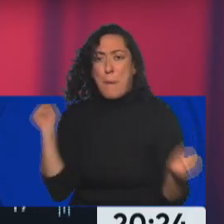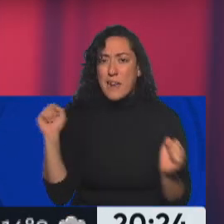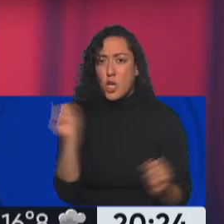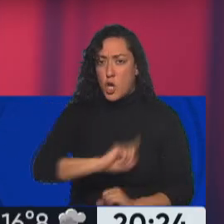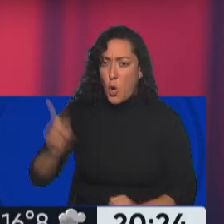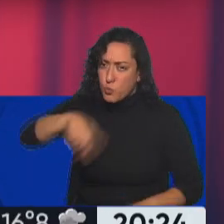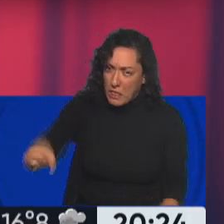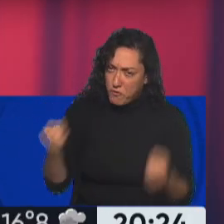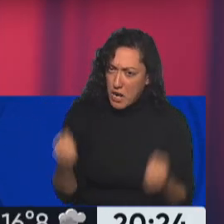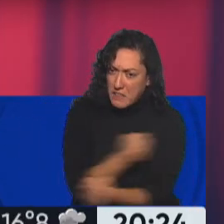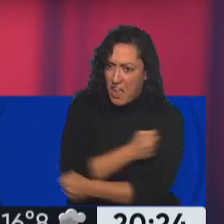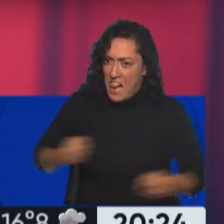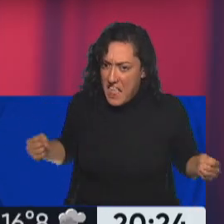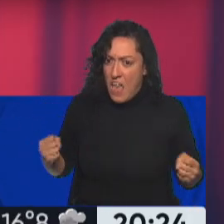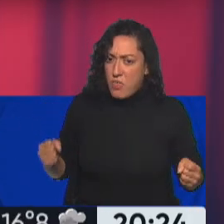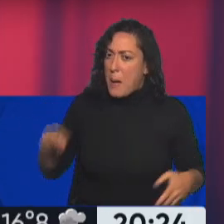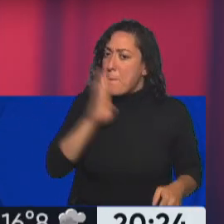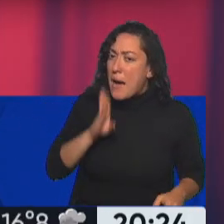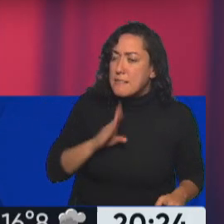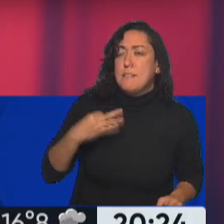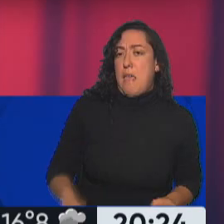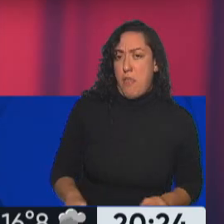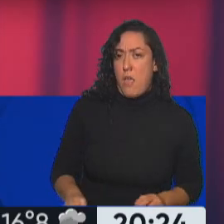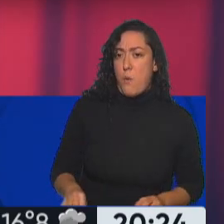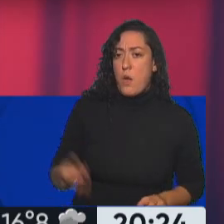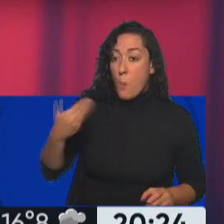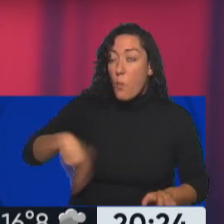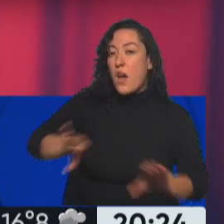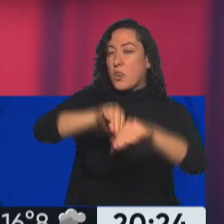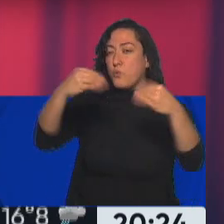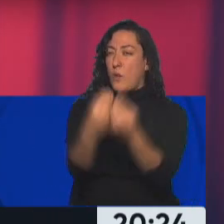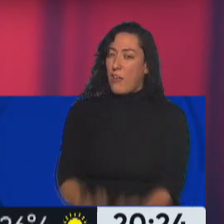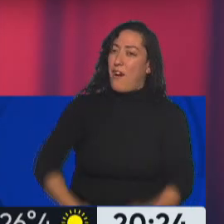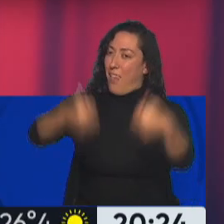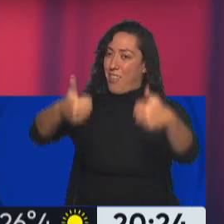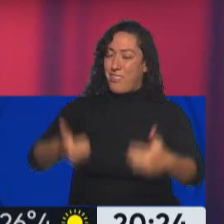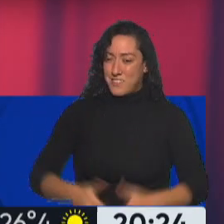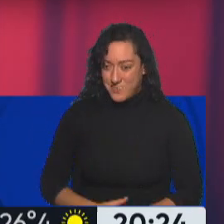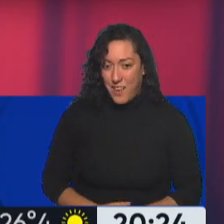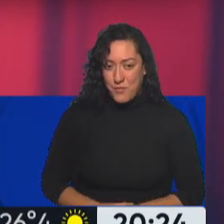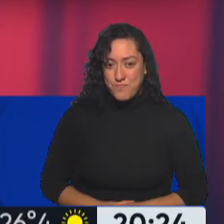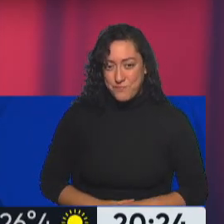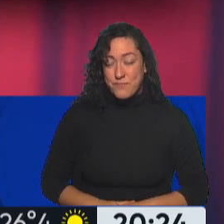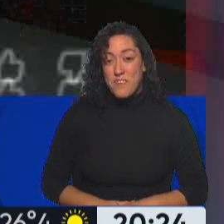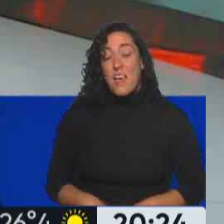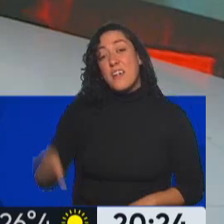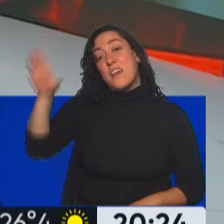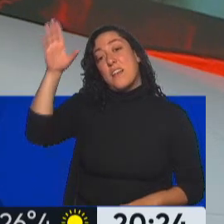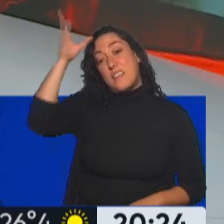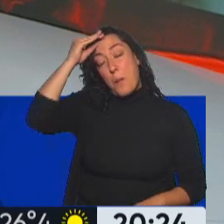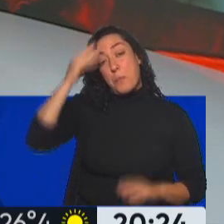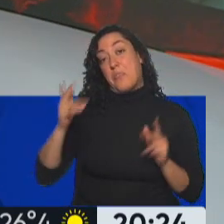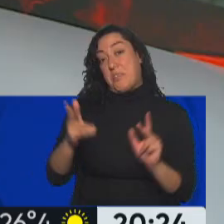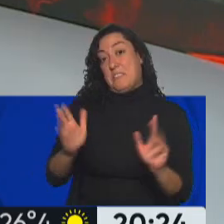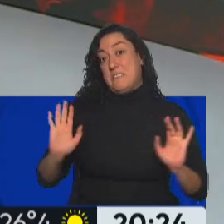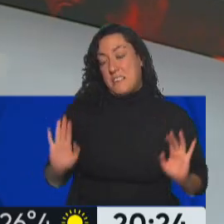Sean fuertes, valientes y pacientes y el resultado será grandeza. Eso es lo que decía el